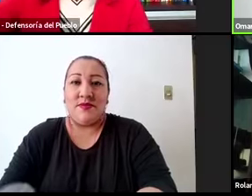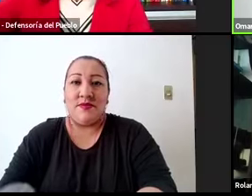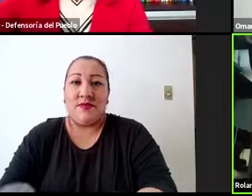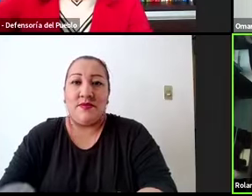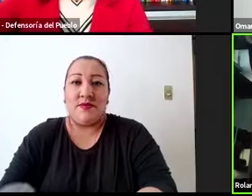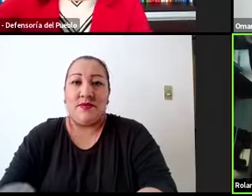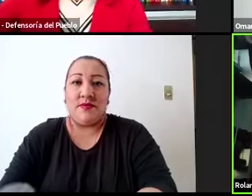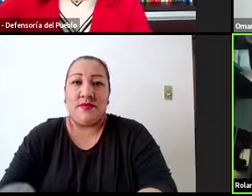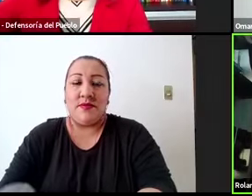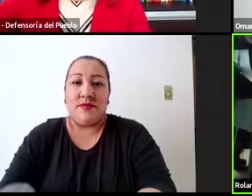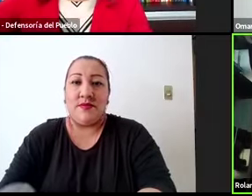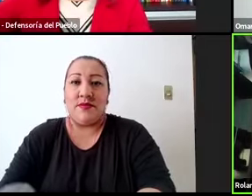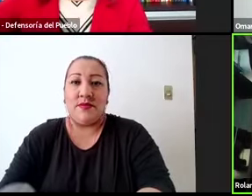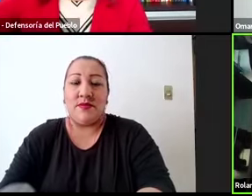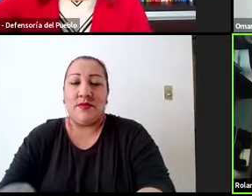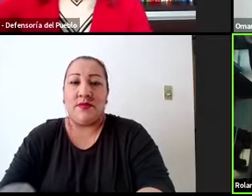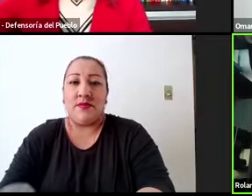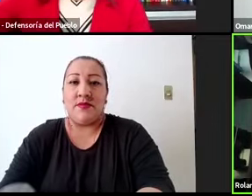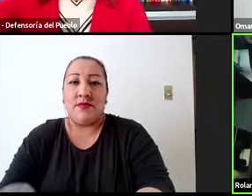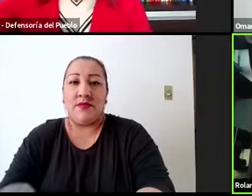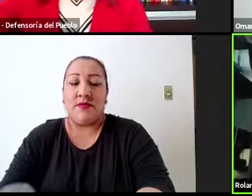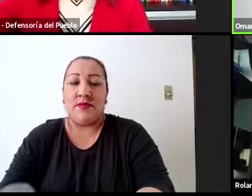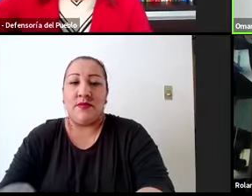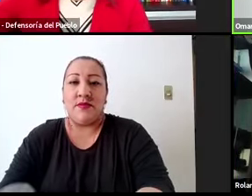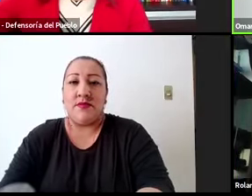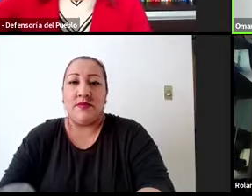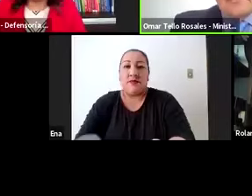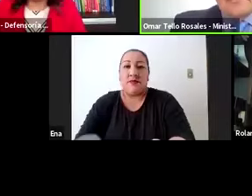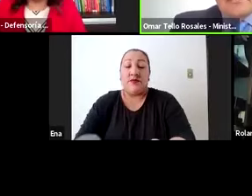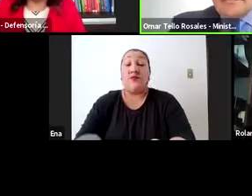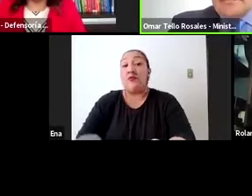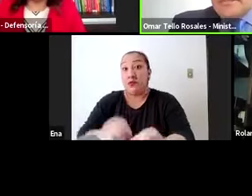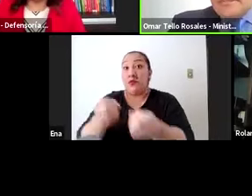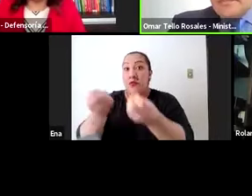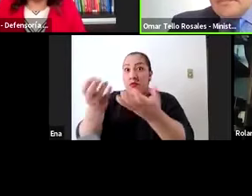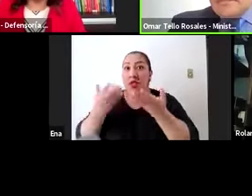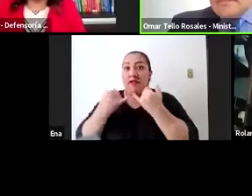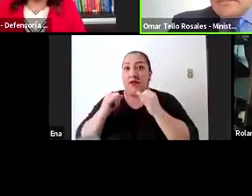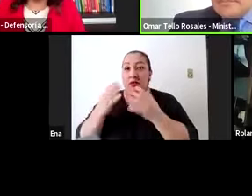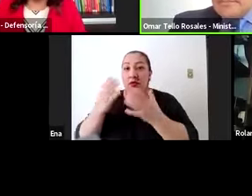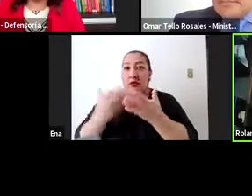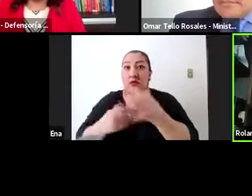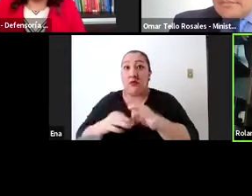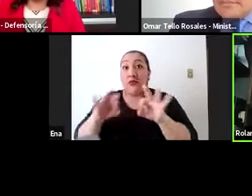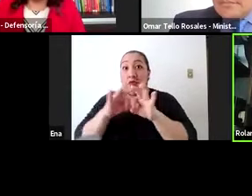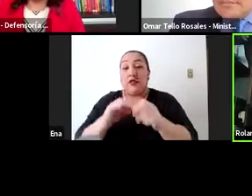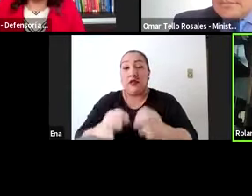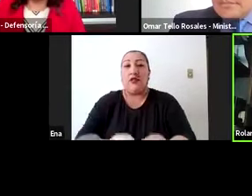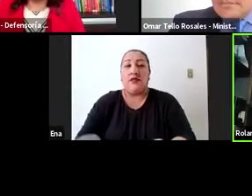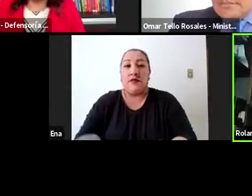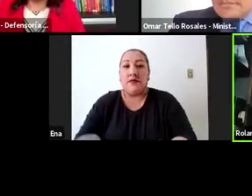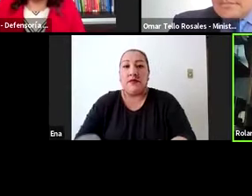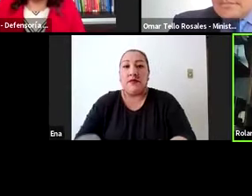El señor Tello nos ha dado algunos datos que vale la pena que nuestros seguidores los puedan fijar en la memoria.